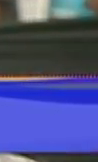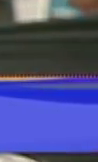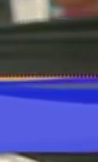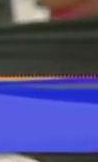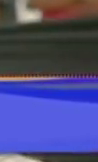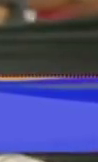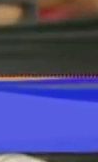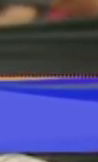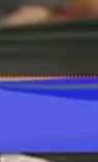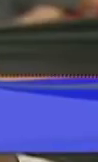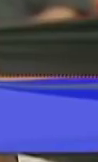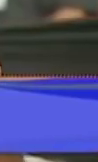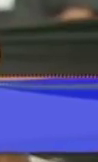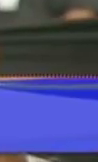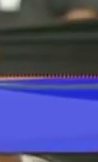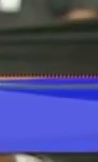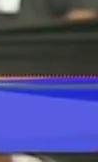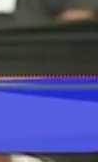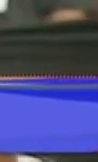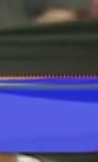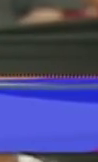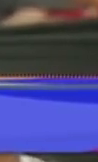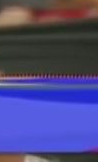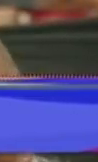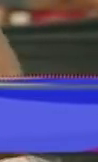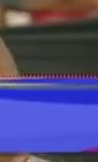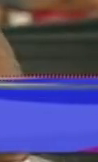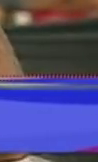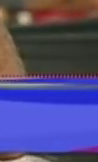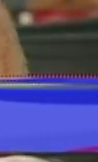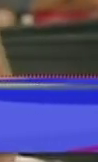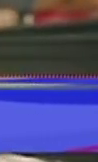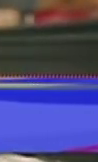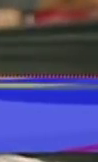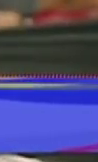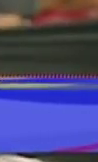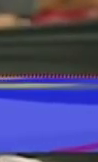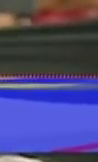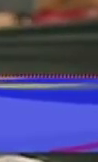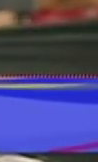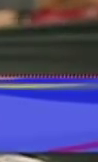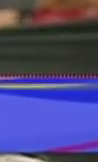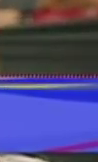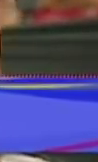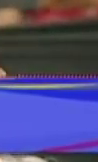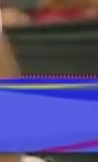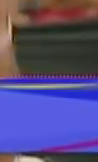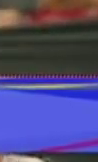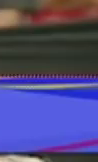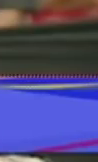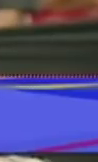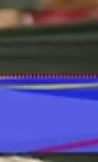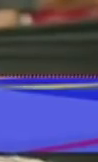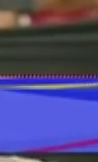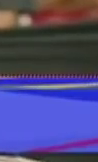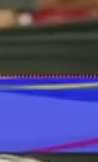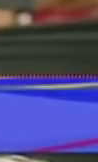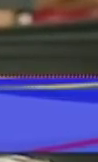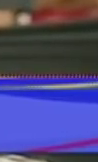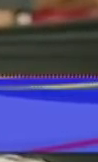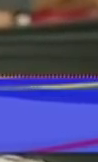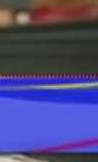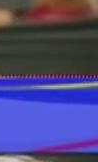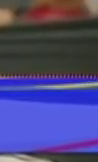en el año 2001, cuando se prohíbe la pesca de arrastre industrial, el 13 de noviembre del